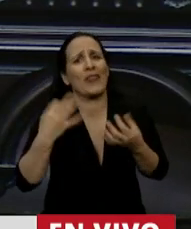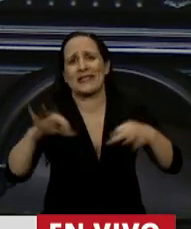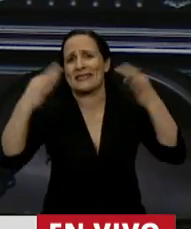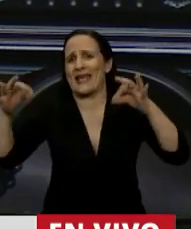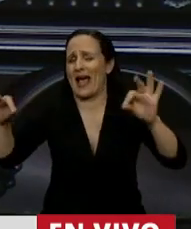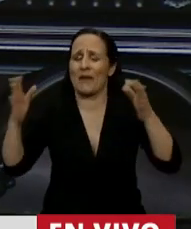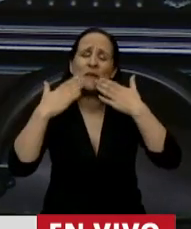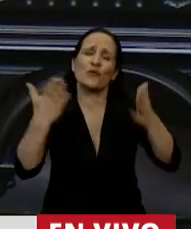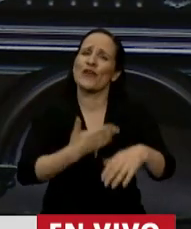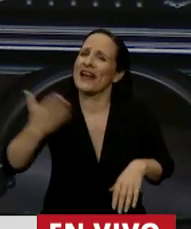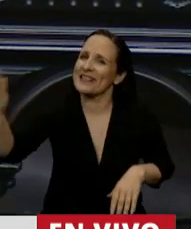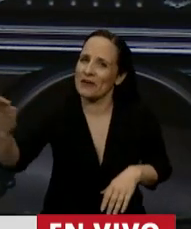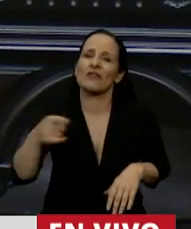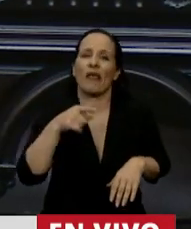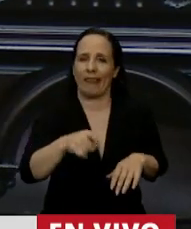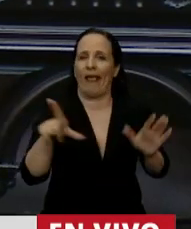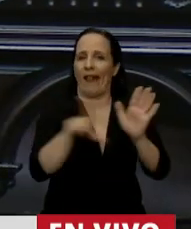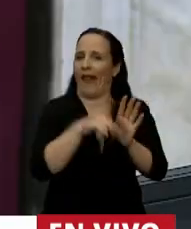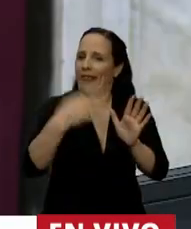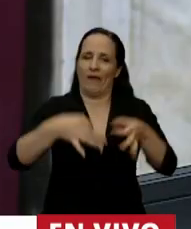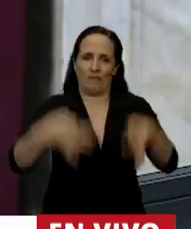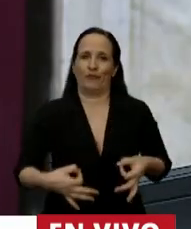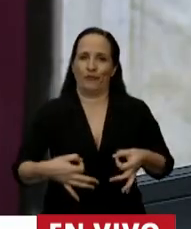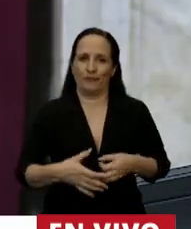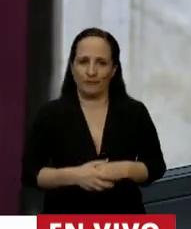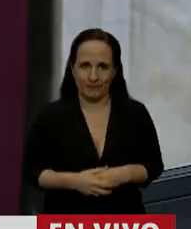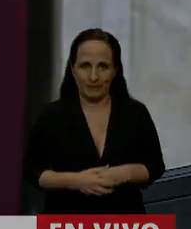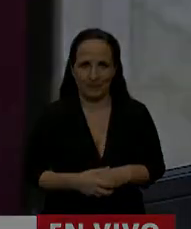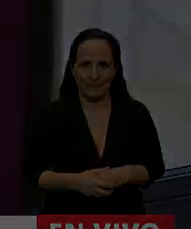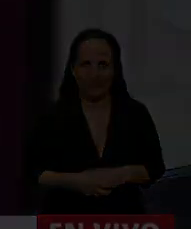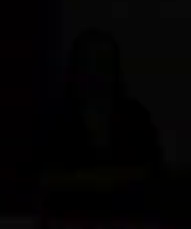gracias, señor presidente, y que sea ley. Gracias, diputado Pablo Shedlin.